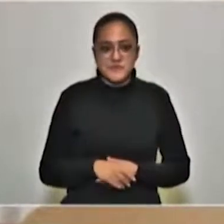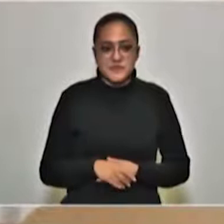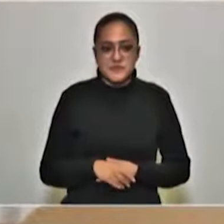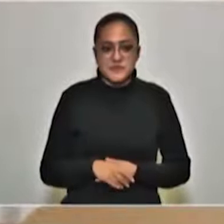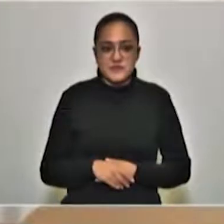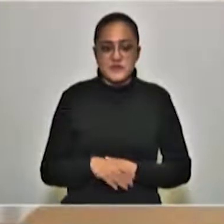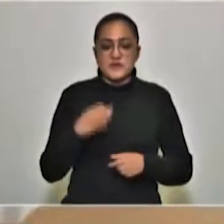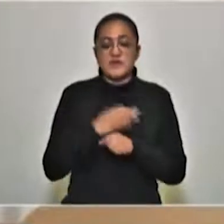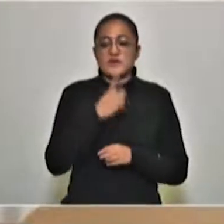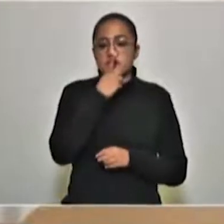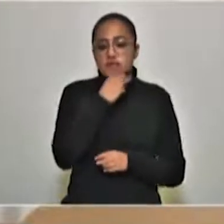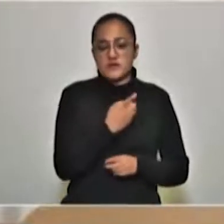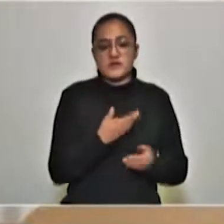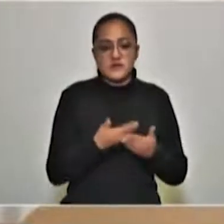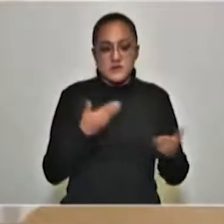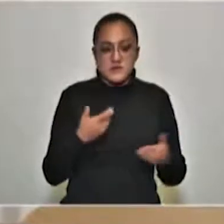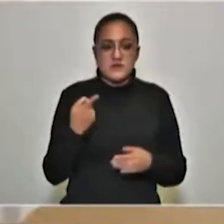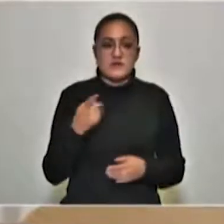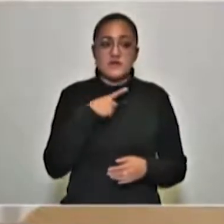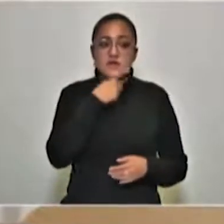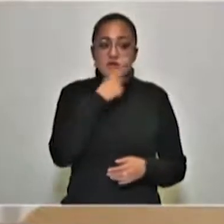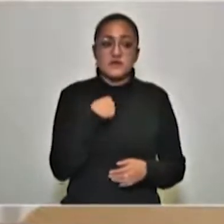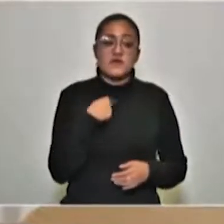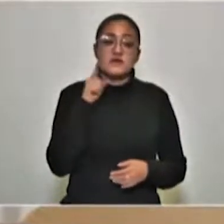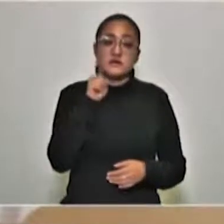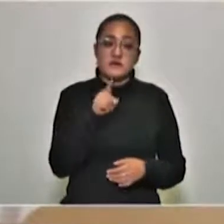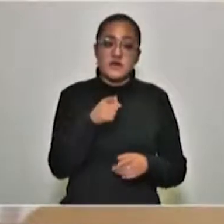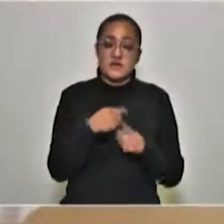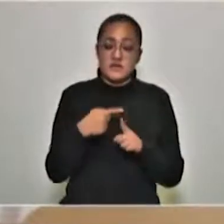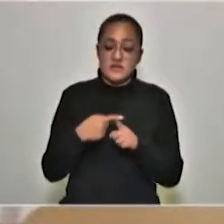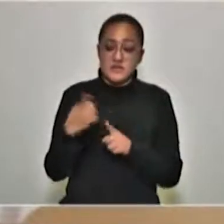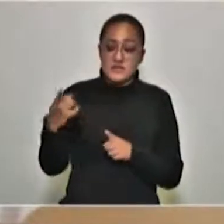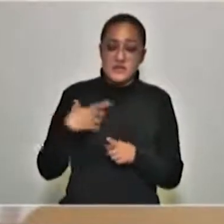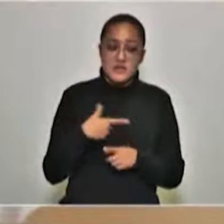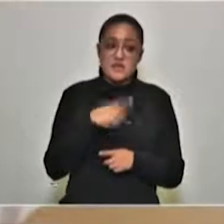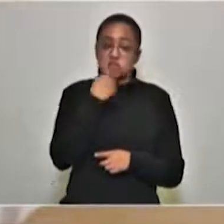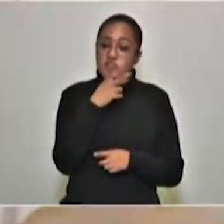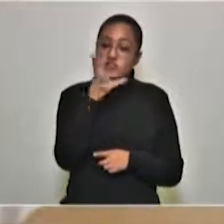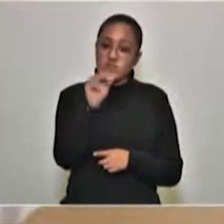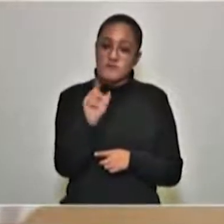y lo que dijo les dije lo que diga mi dedito a los que me mandaron no